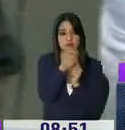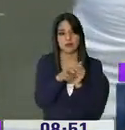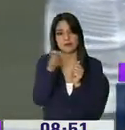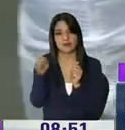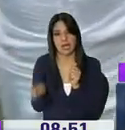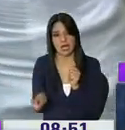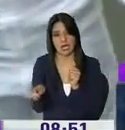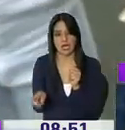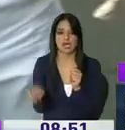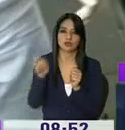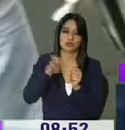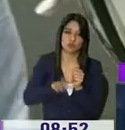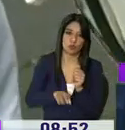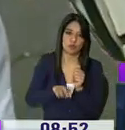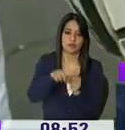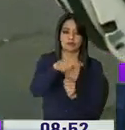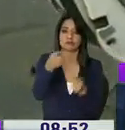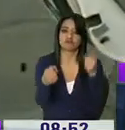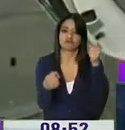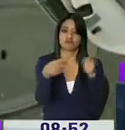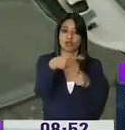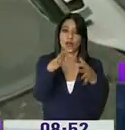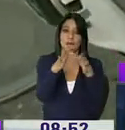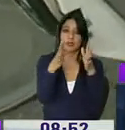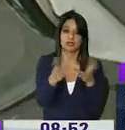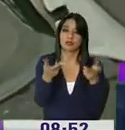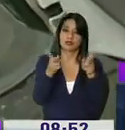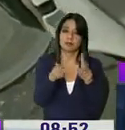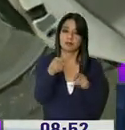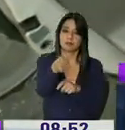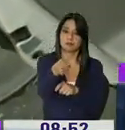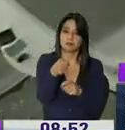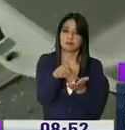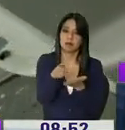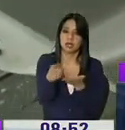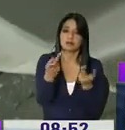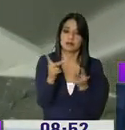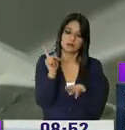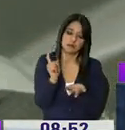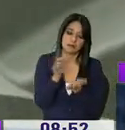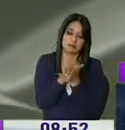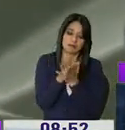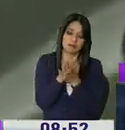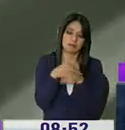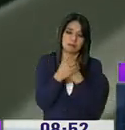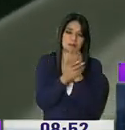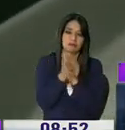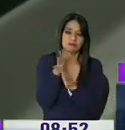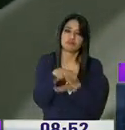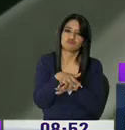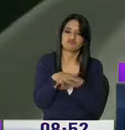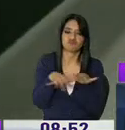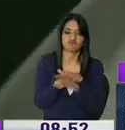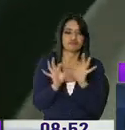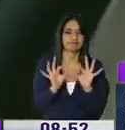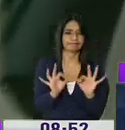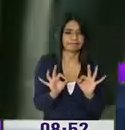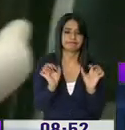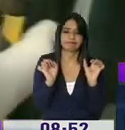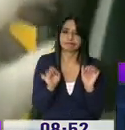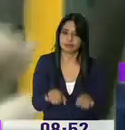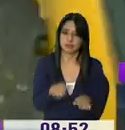unidad, cuando el compañero también haga el cobro, también tiene estos implementos a fin de